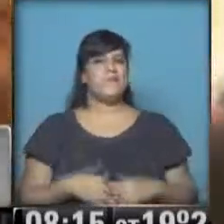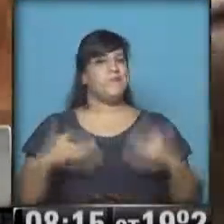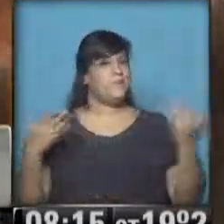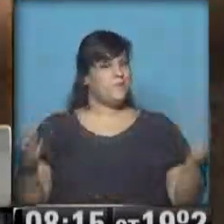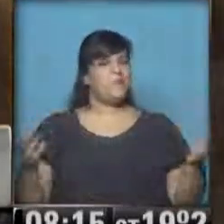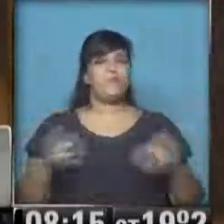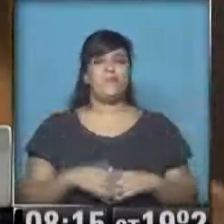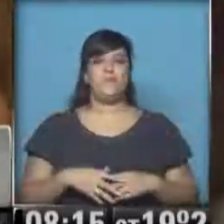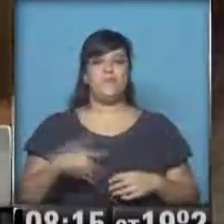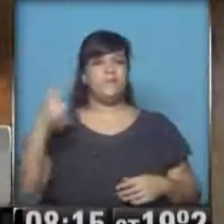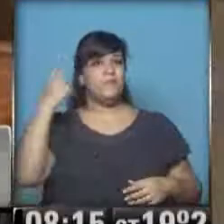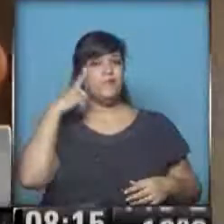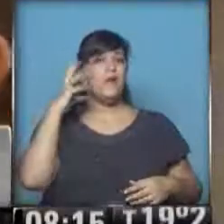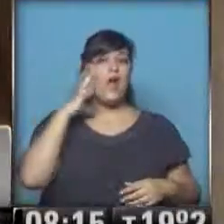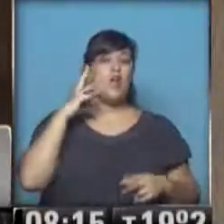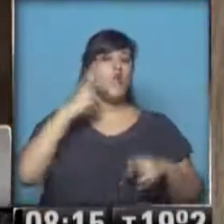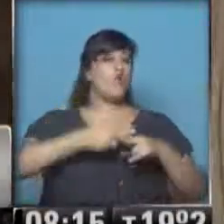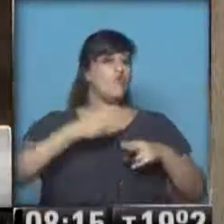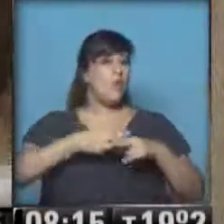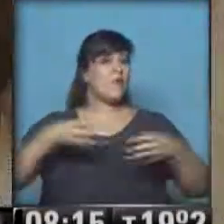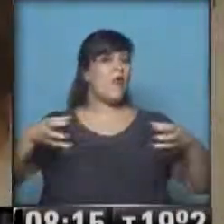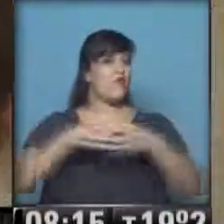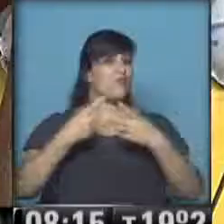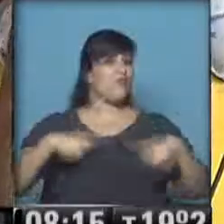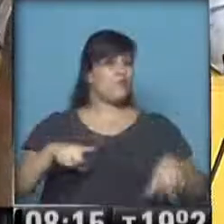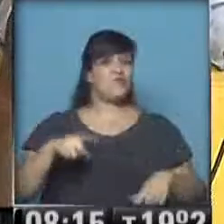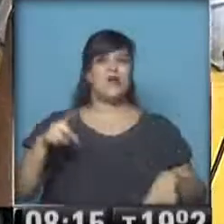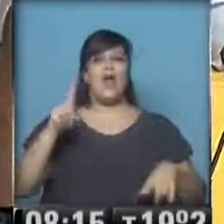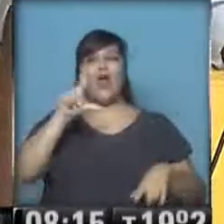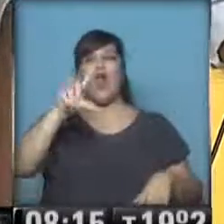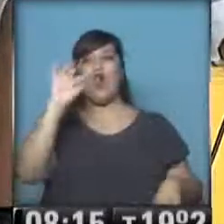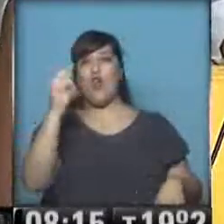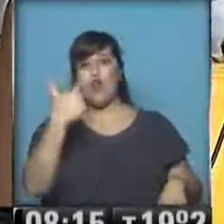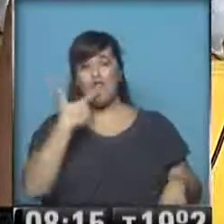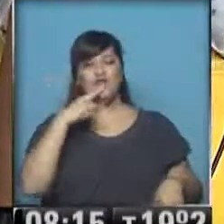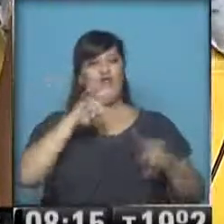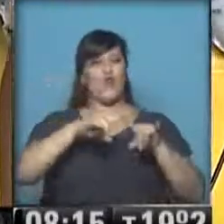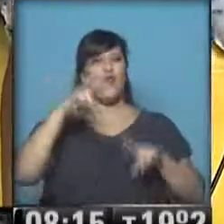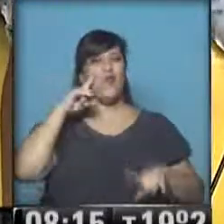¿tienen pensado algún nombre para la banda o no? Los Williams. Los Williams.